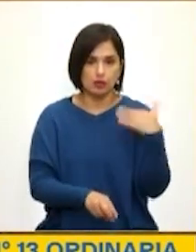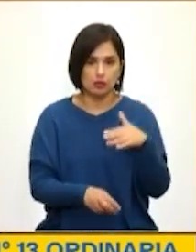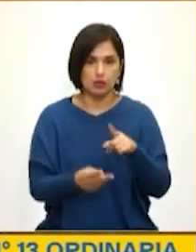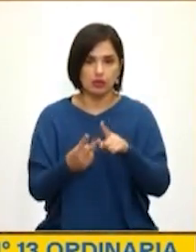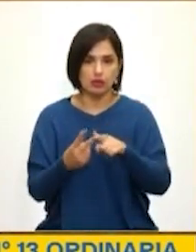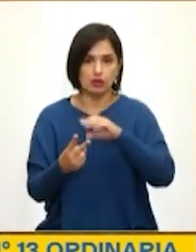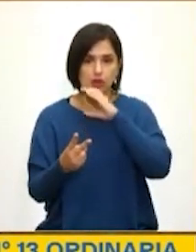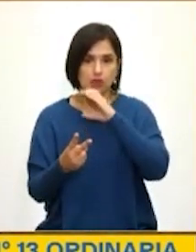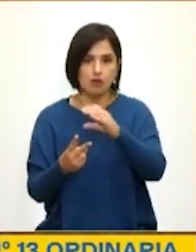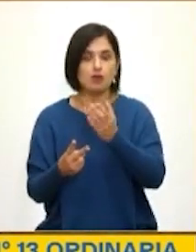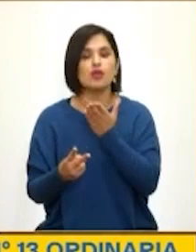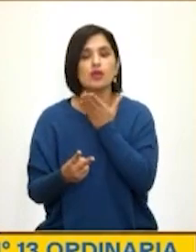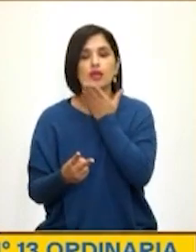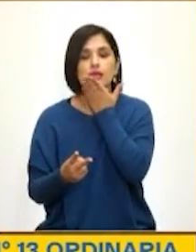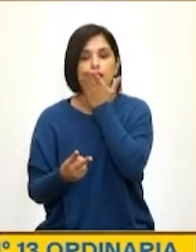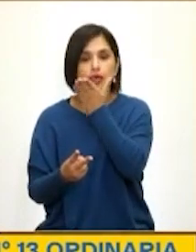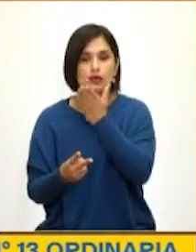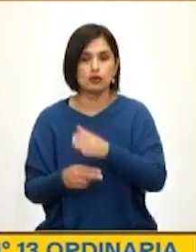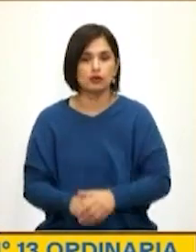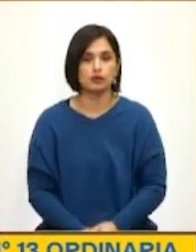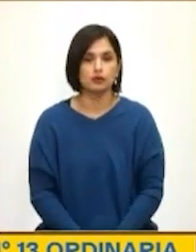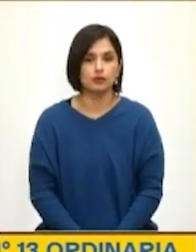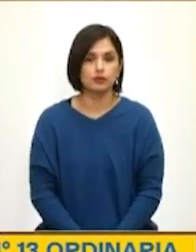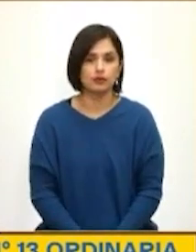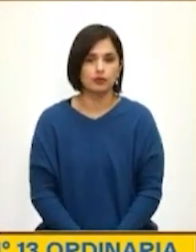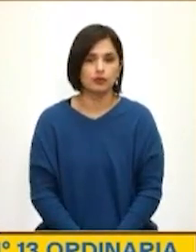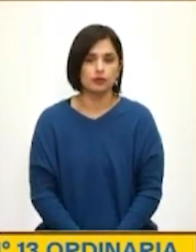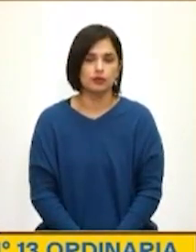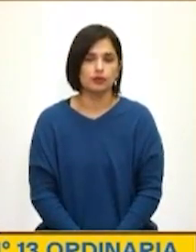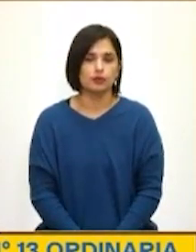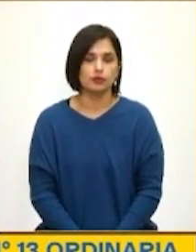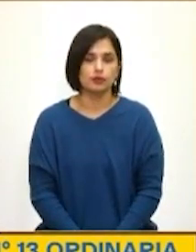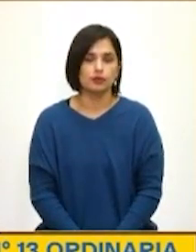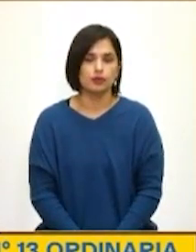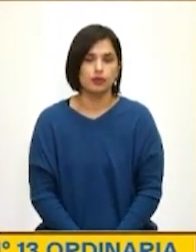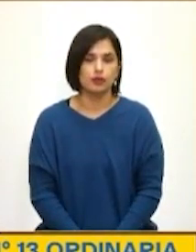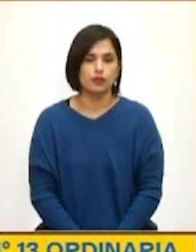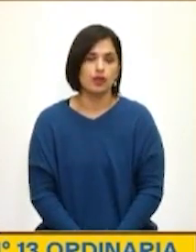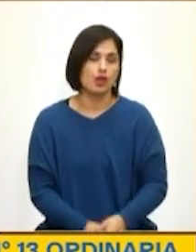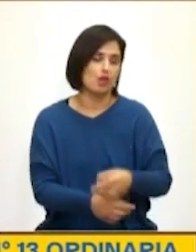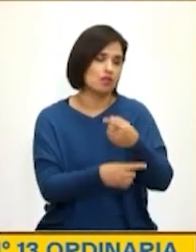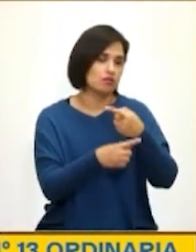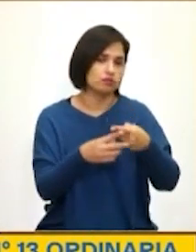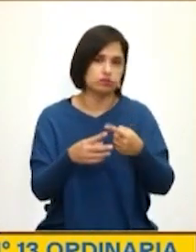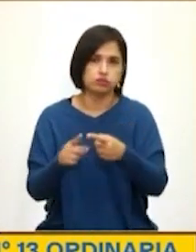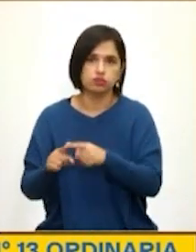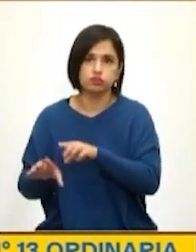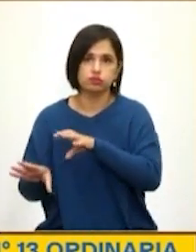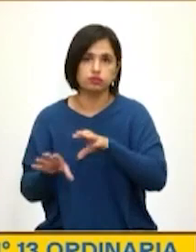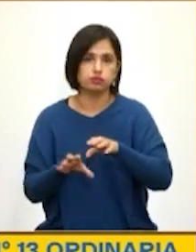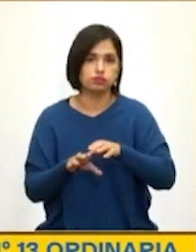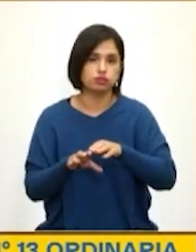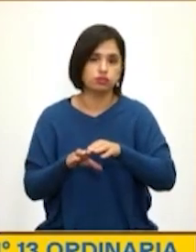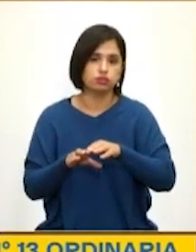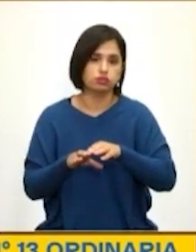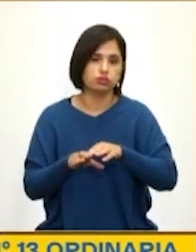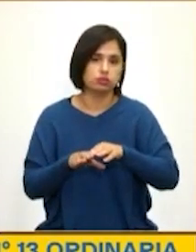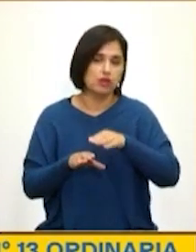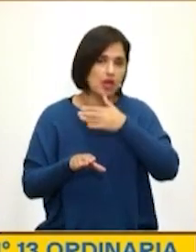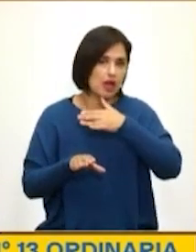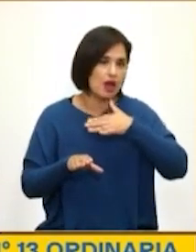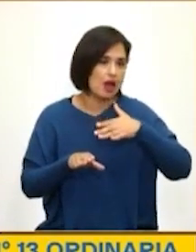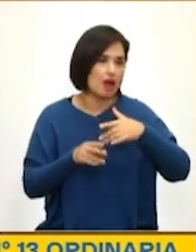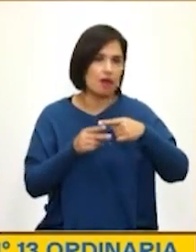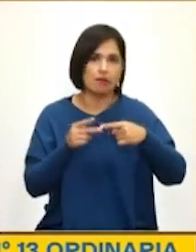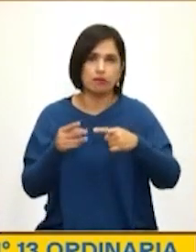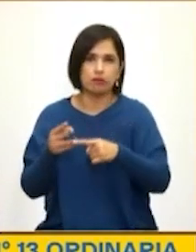campos de hielo el río más caudaloso de chile el río Baker una diversidad de recursos fluviales de toda naturaleza los